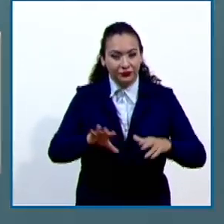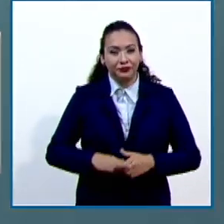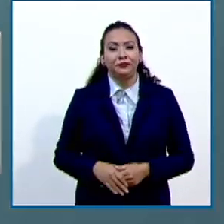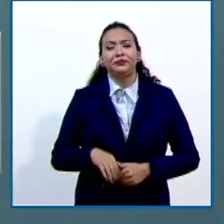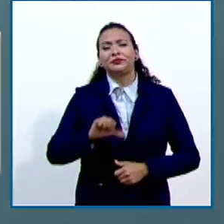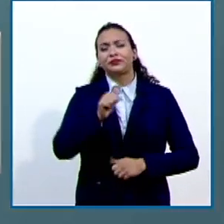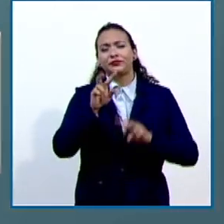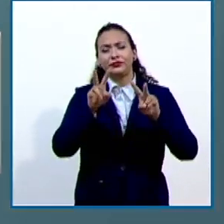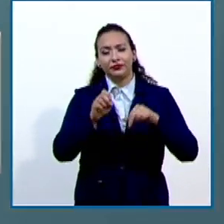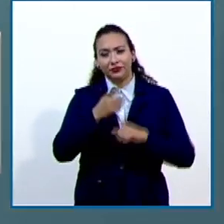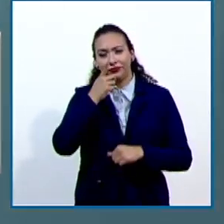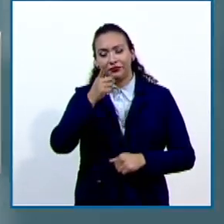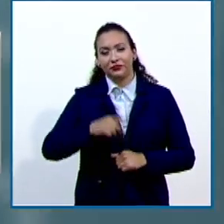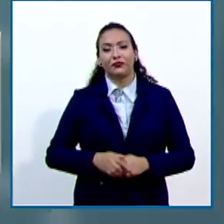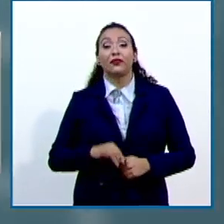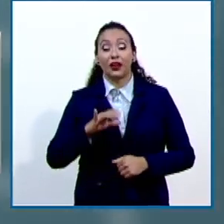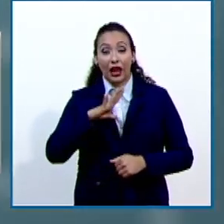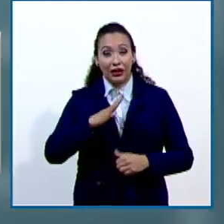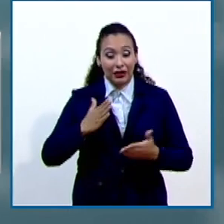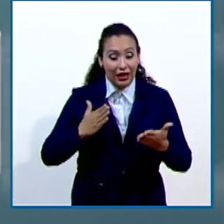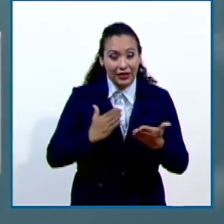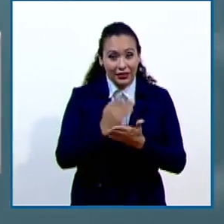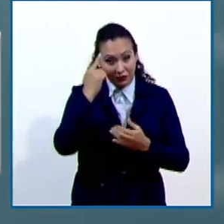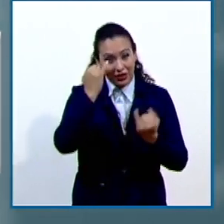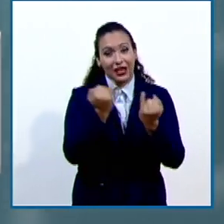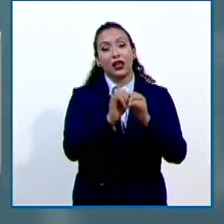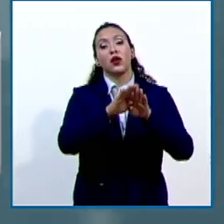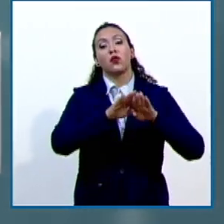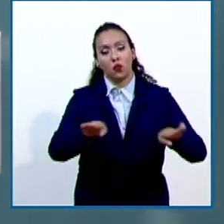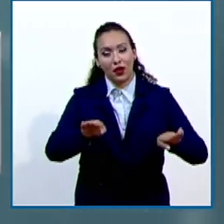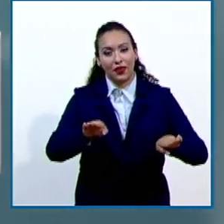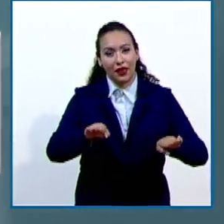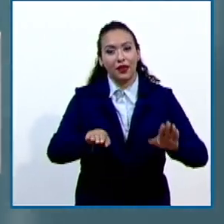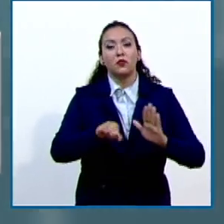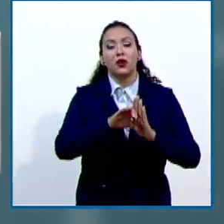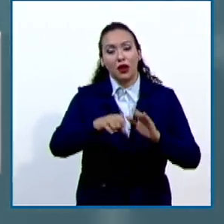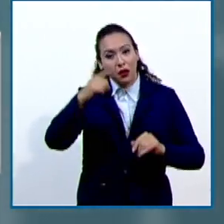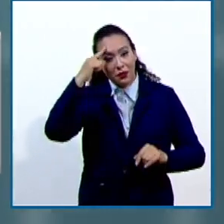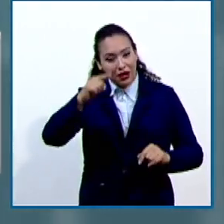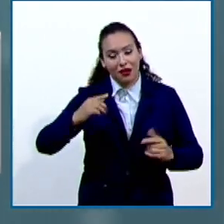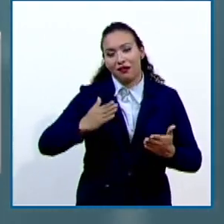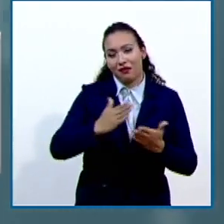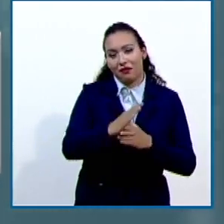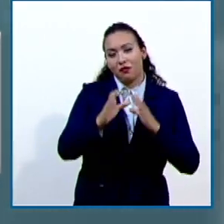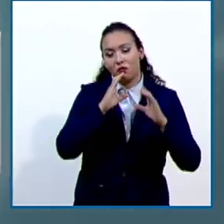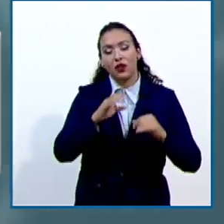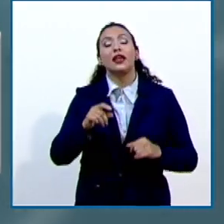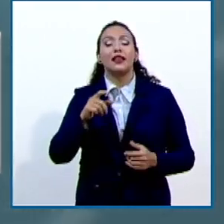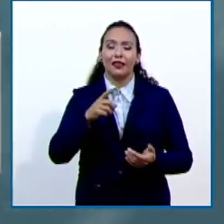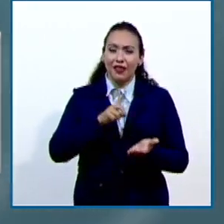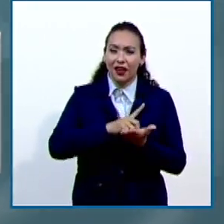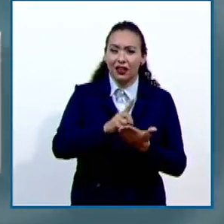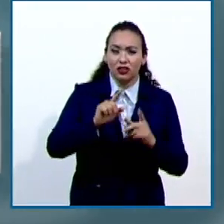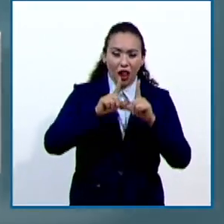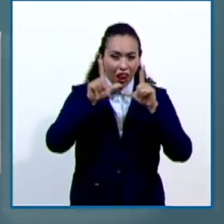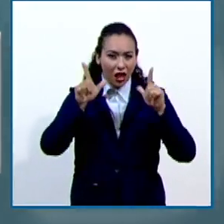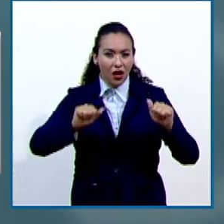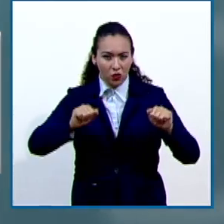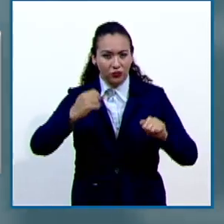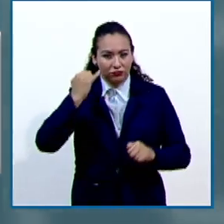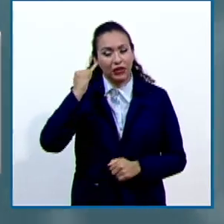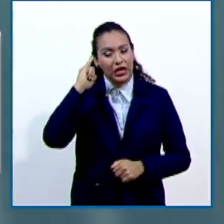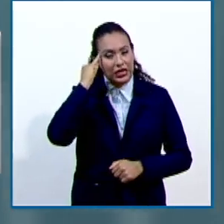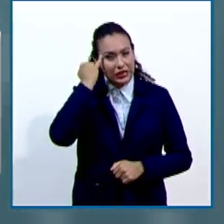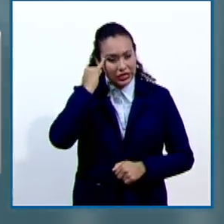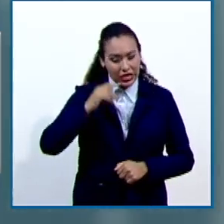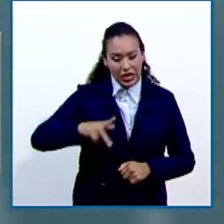otros temas, aborda el acceso en condiciones de igualdad a los medios de comunicación y los derechos lingüísticos de los pueblos indígenas,